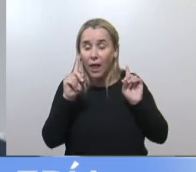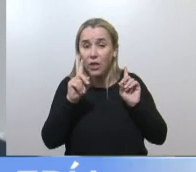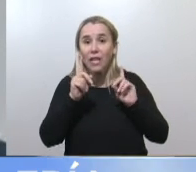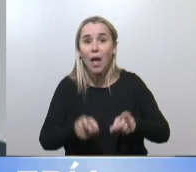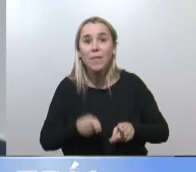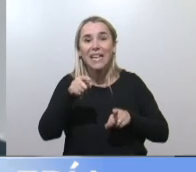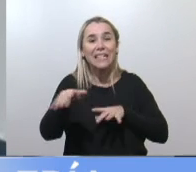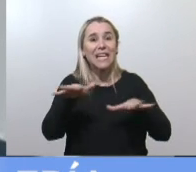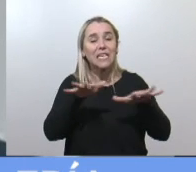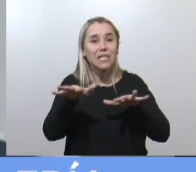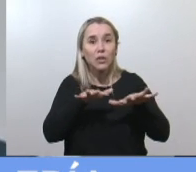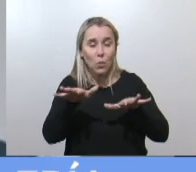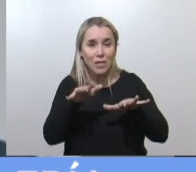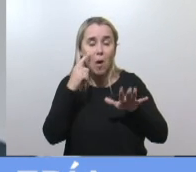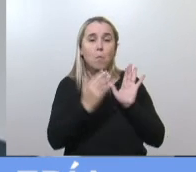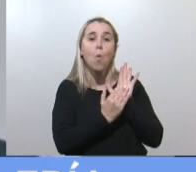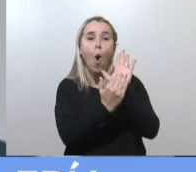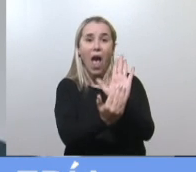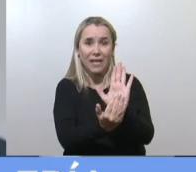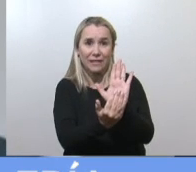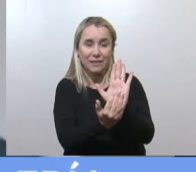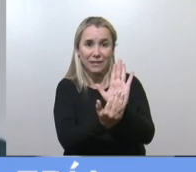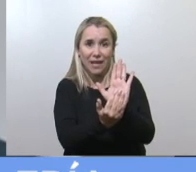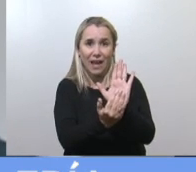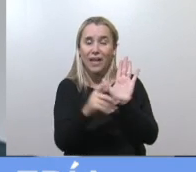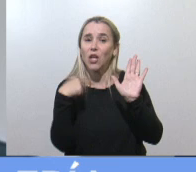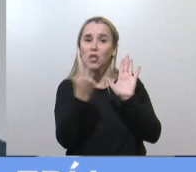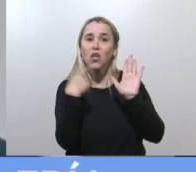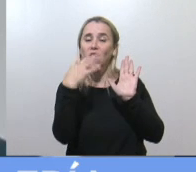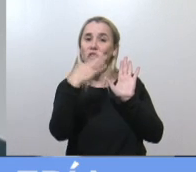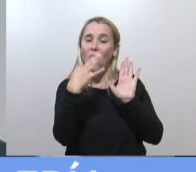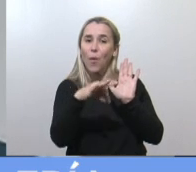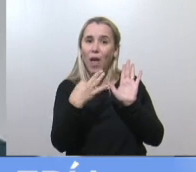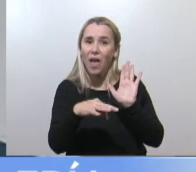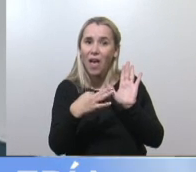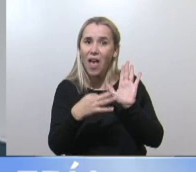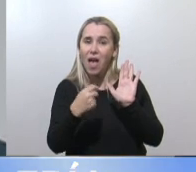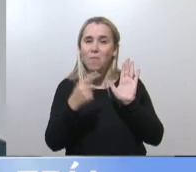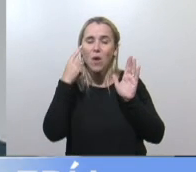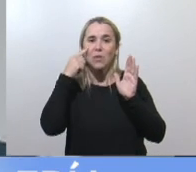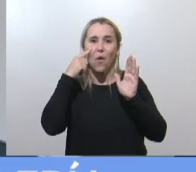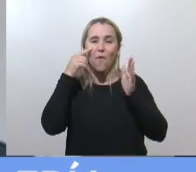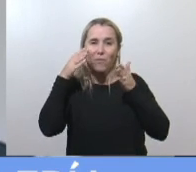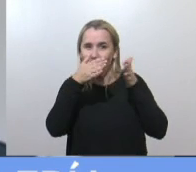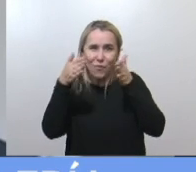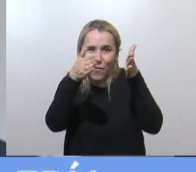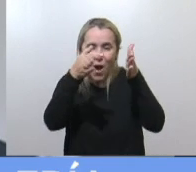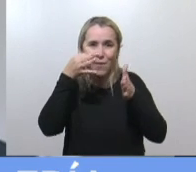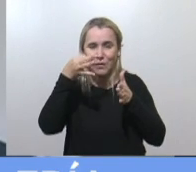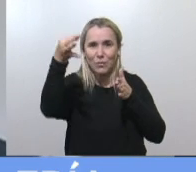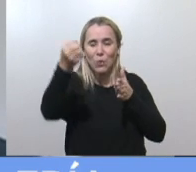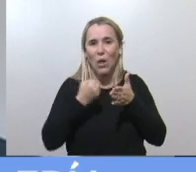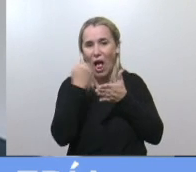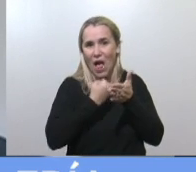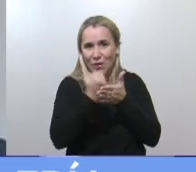esta circunstancia es un claro indicador de la visión que debemos adoptar y hacia dónde tendremos que dirigir los esfuerzos